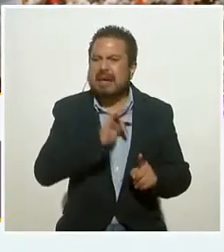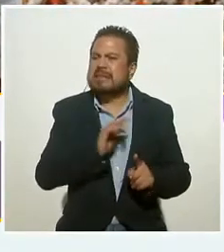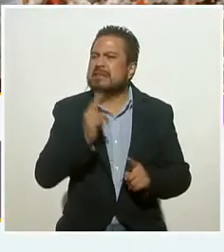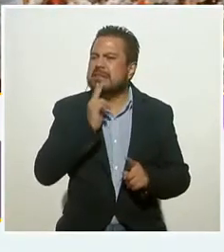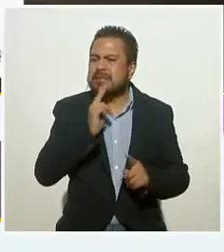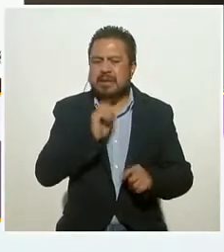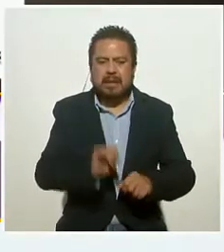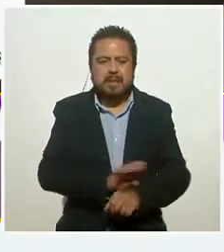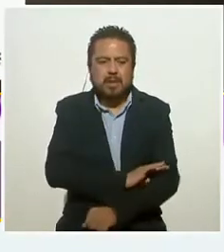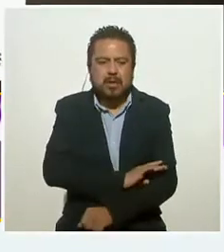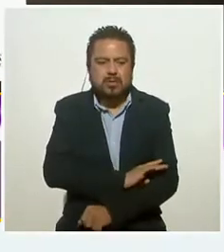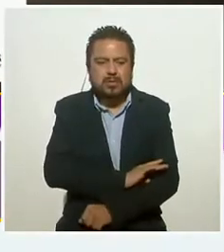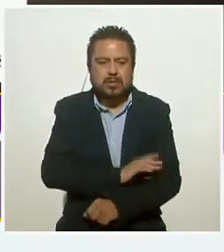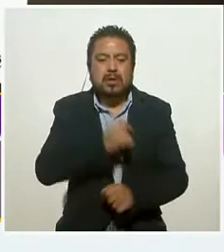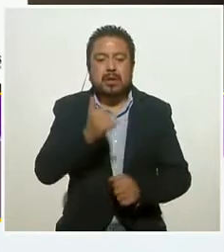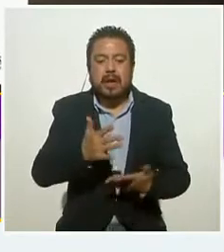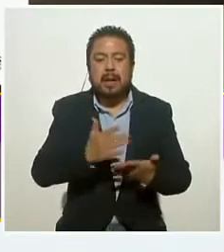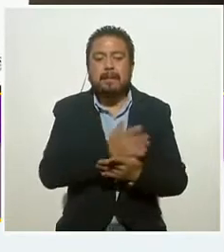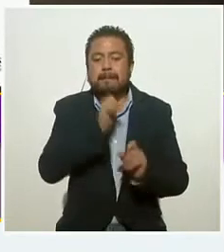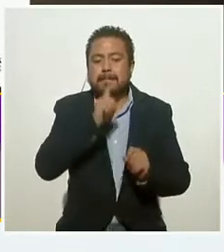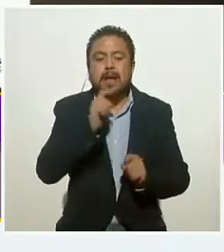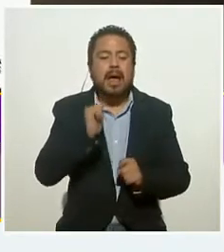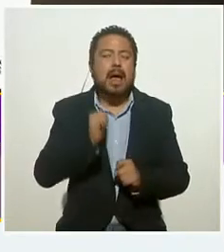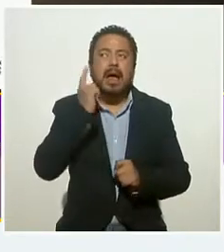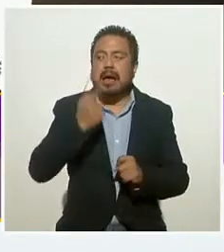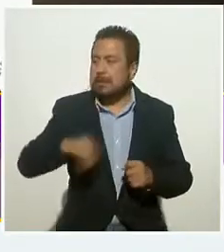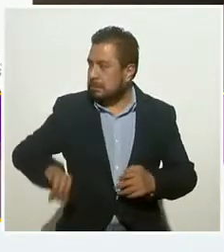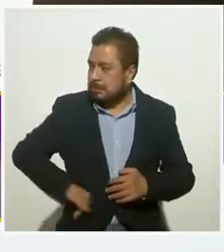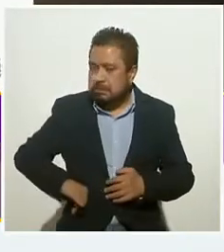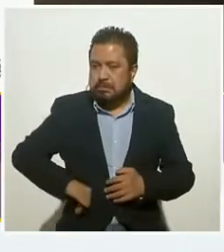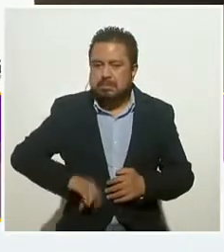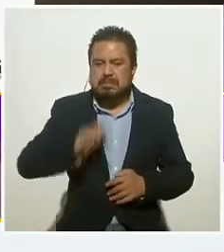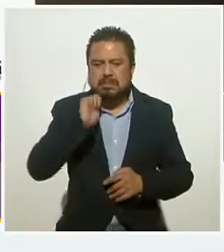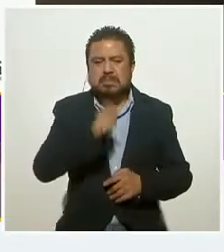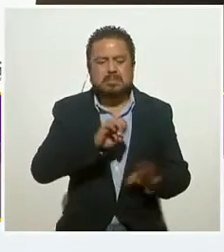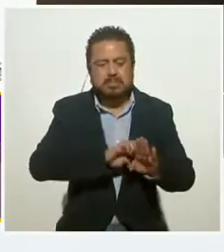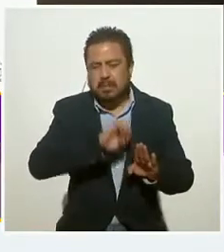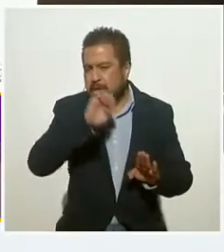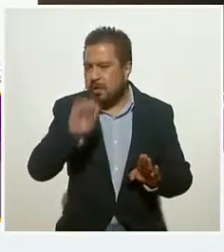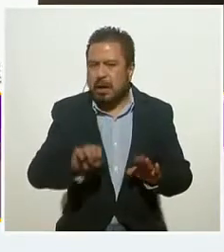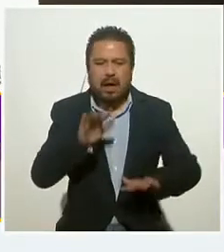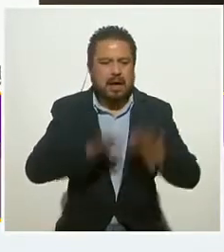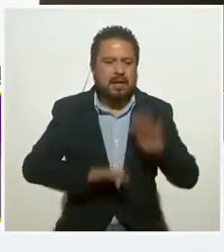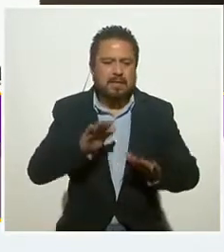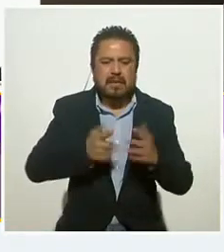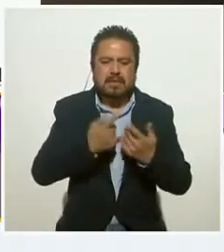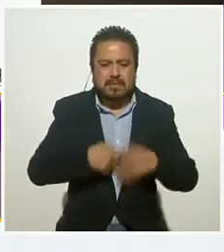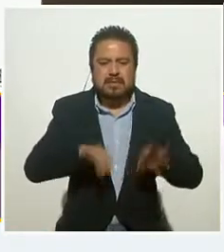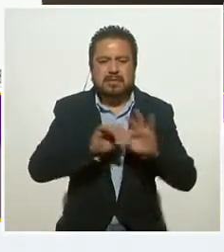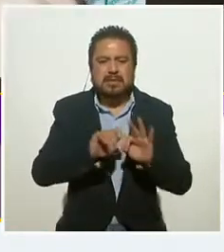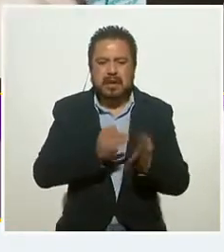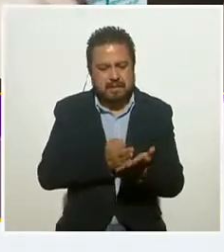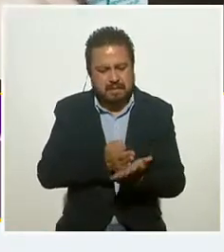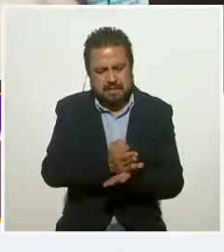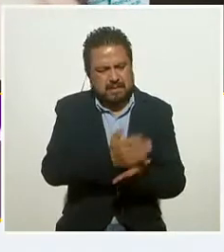las emociones. Y también algo que es interesante es que, por ejemplo, hay veces que es importante ser firme, ¿verdad? Claro. Y